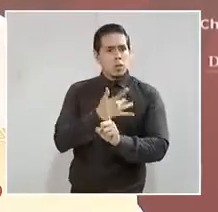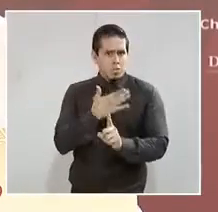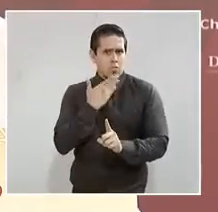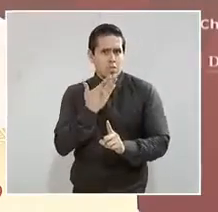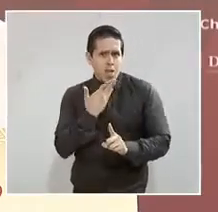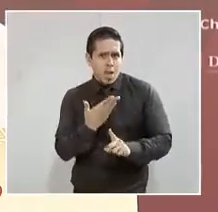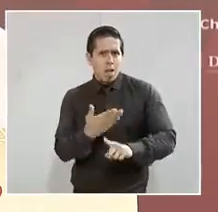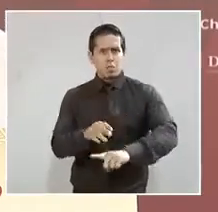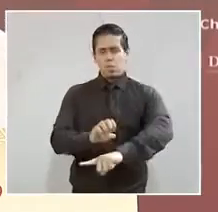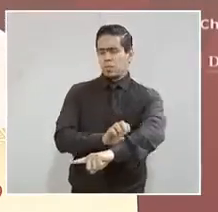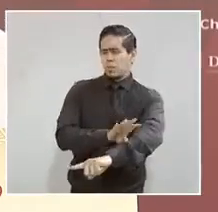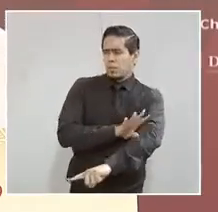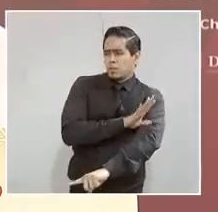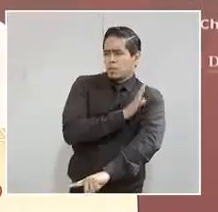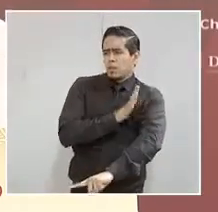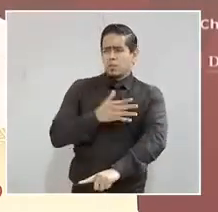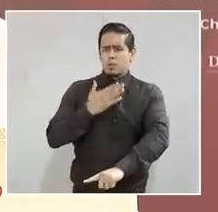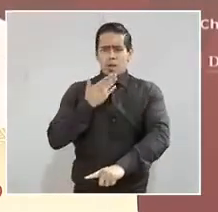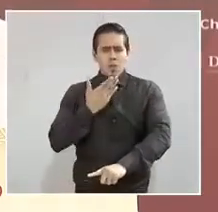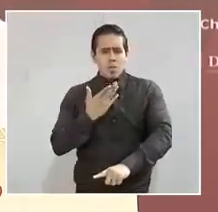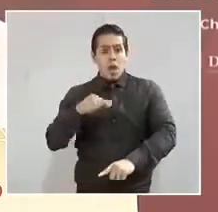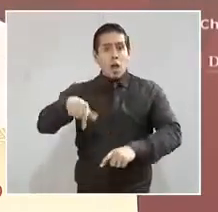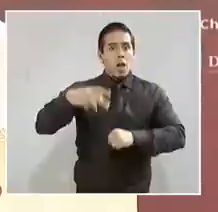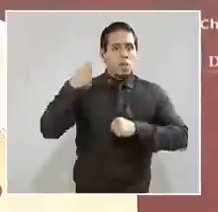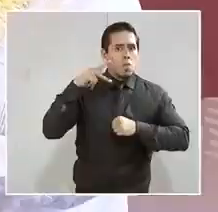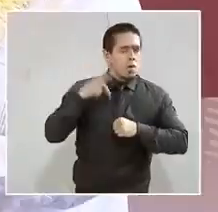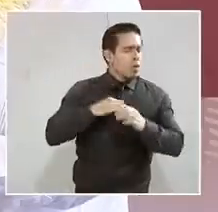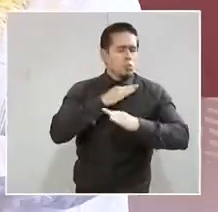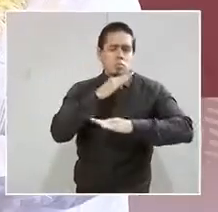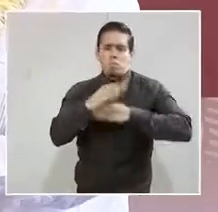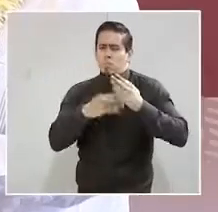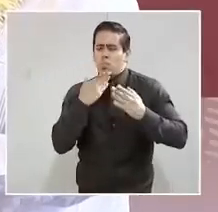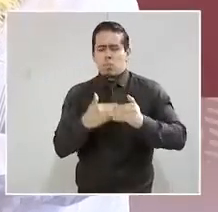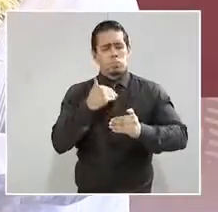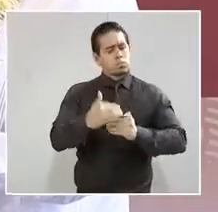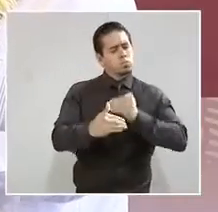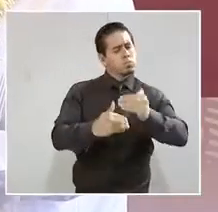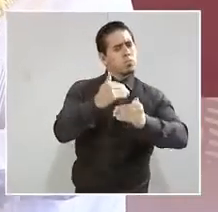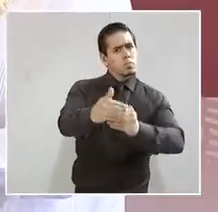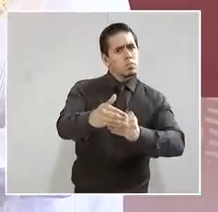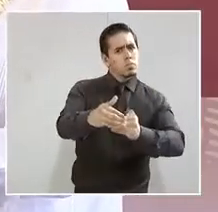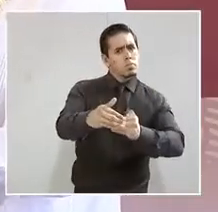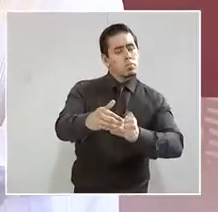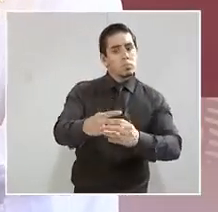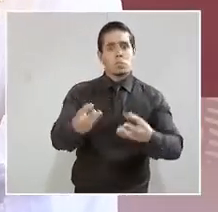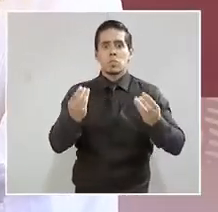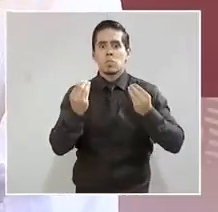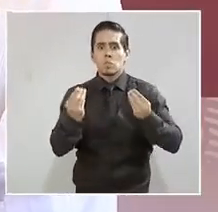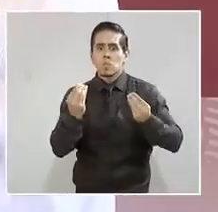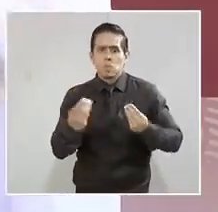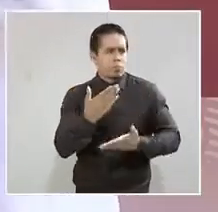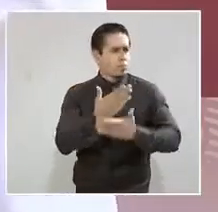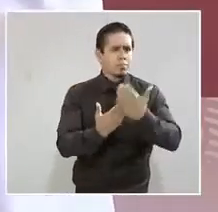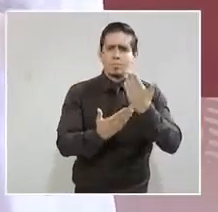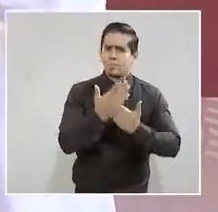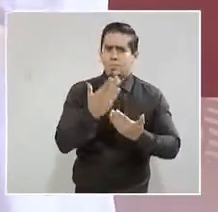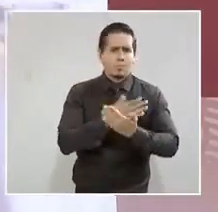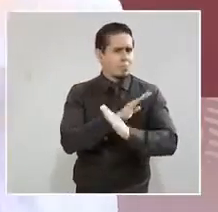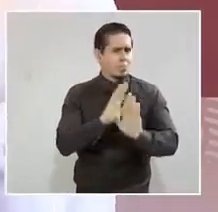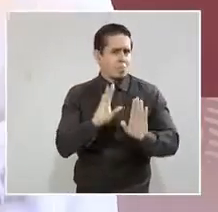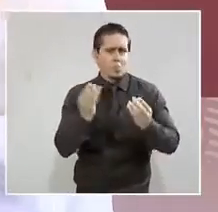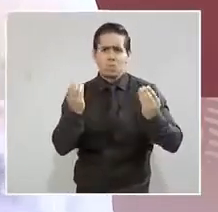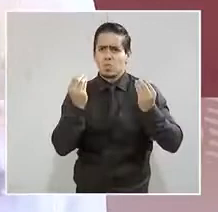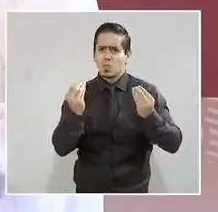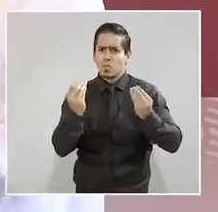nos sentimos inspirados. En Puebla las cosas marchan. Aquí estamos haciendo muchas obras. No saben los maestros,